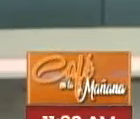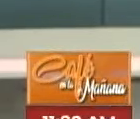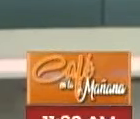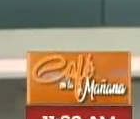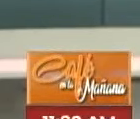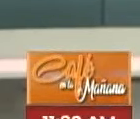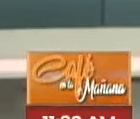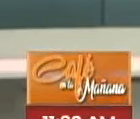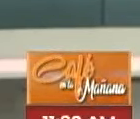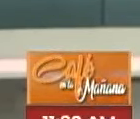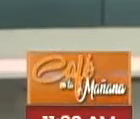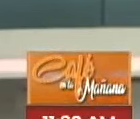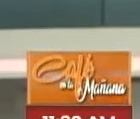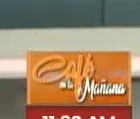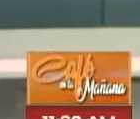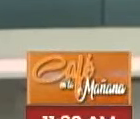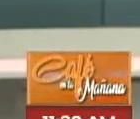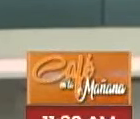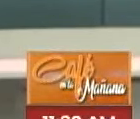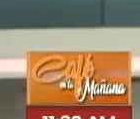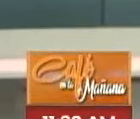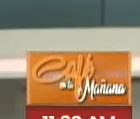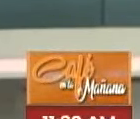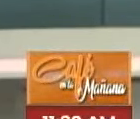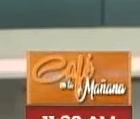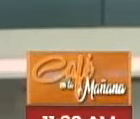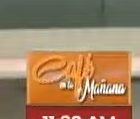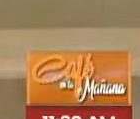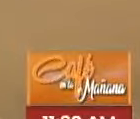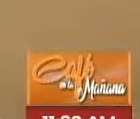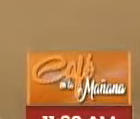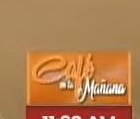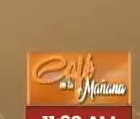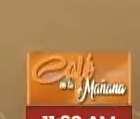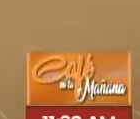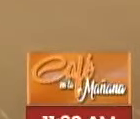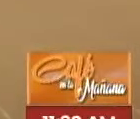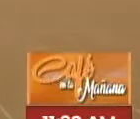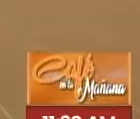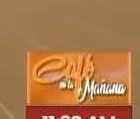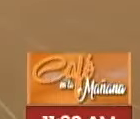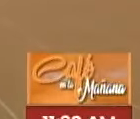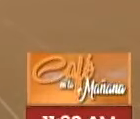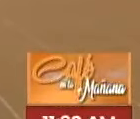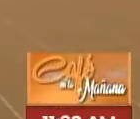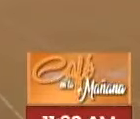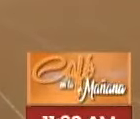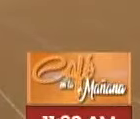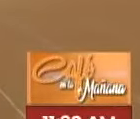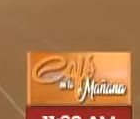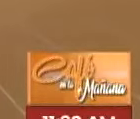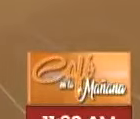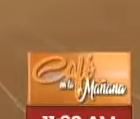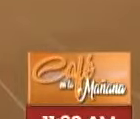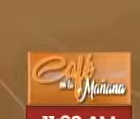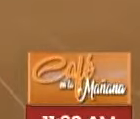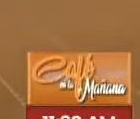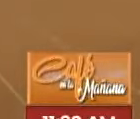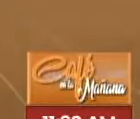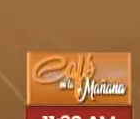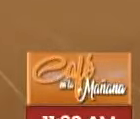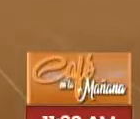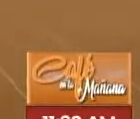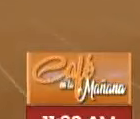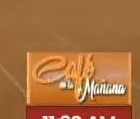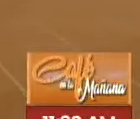han sido ratificadas el día de ayer. Se lo presentamos ayer, los tenemos los datos, se los vamos a colocar, ahí está. Lo que tiene que ver con las